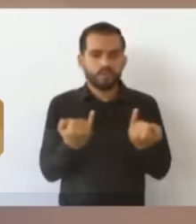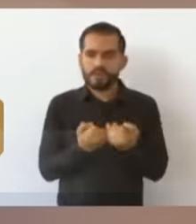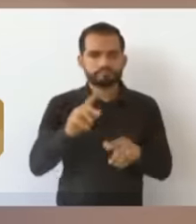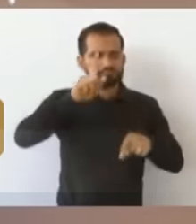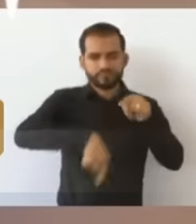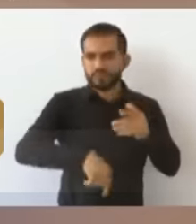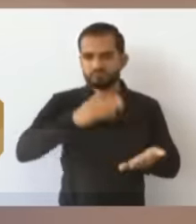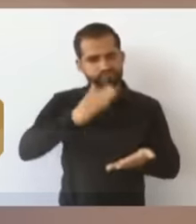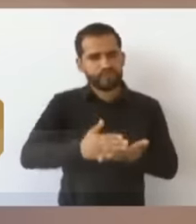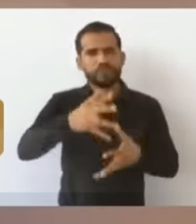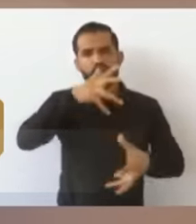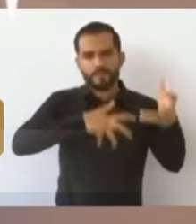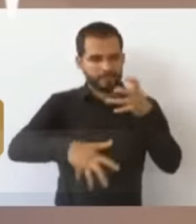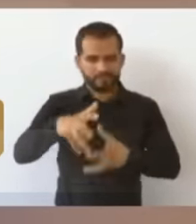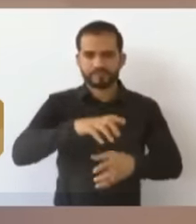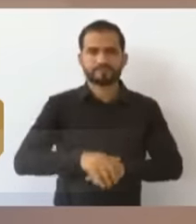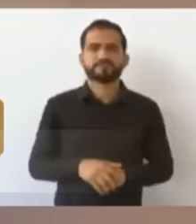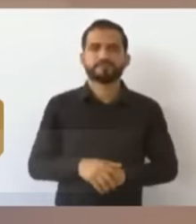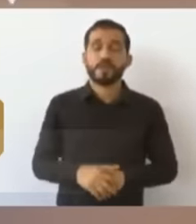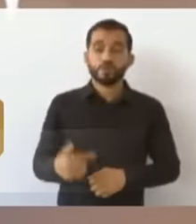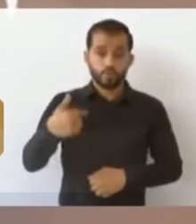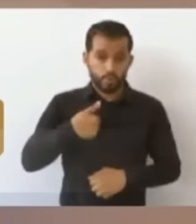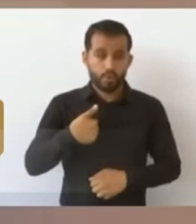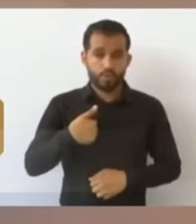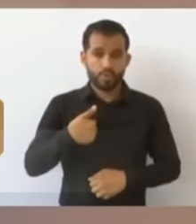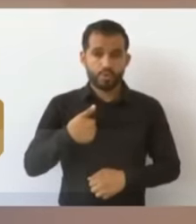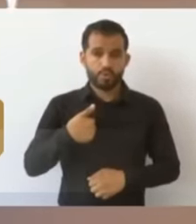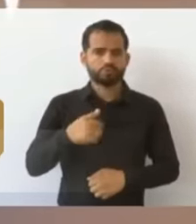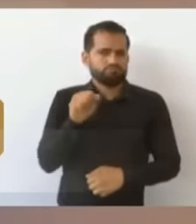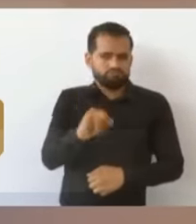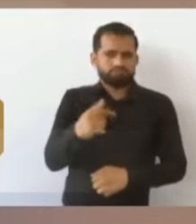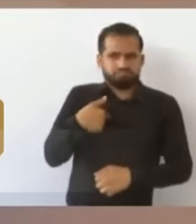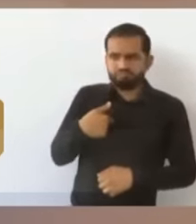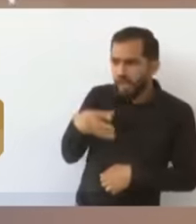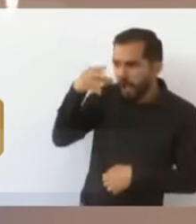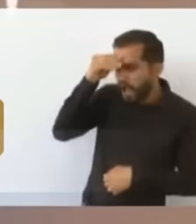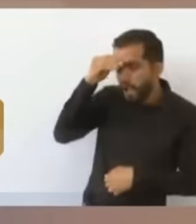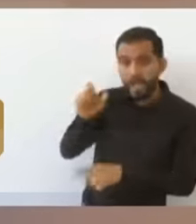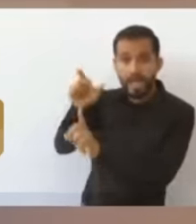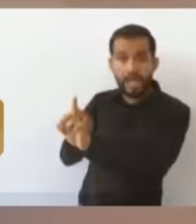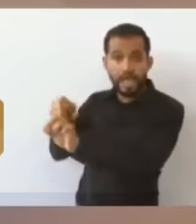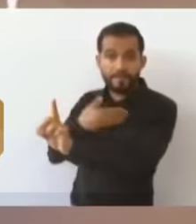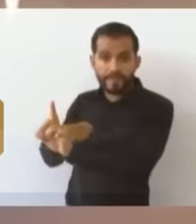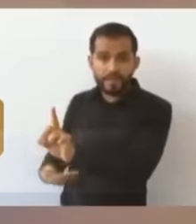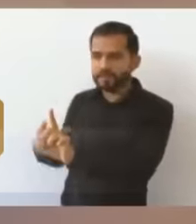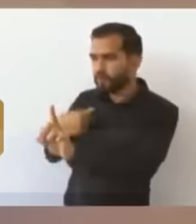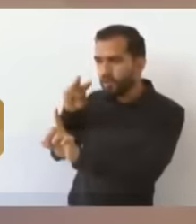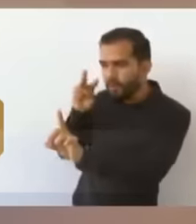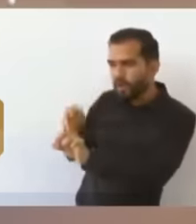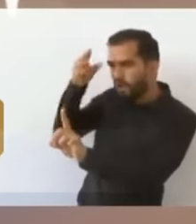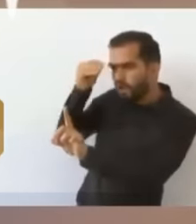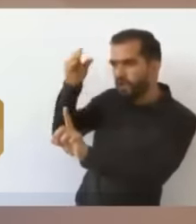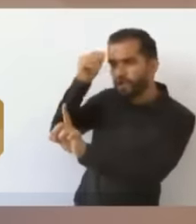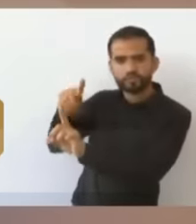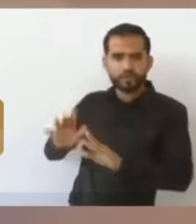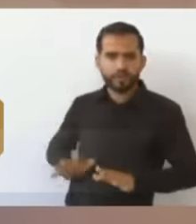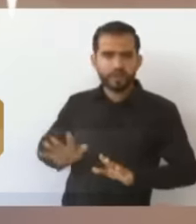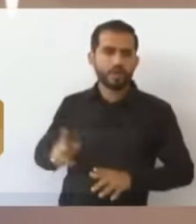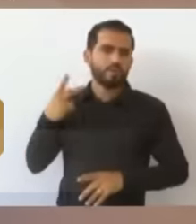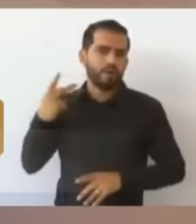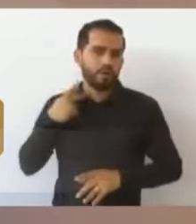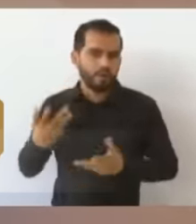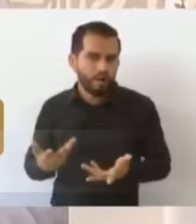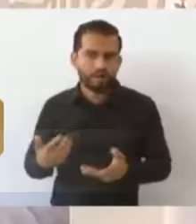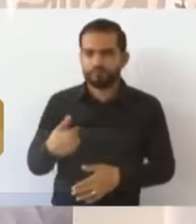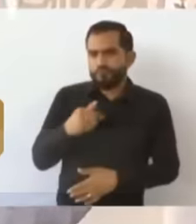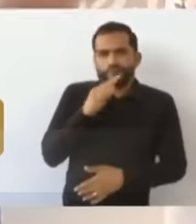violencia. Yo soy aprendiz del presidente, un aprendiz comprometido con su política. No lo puedo dejar